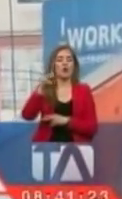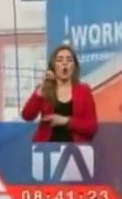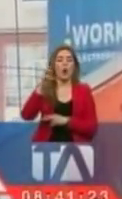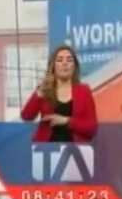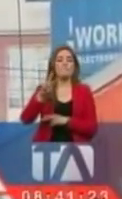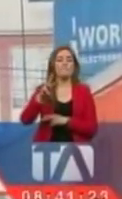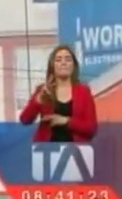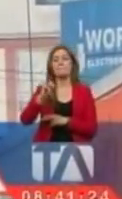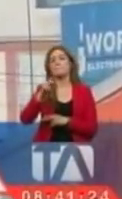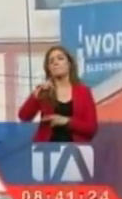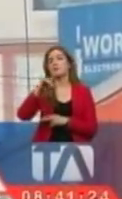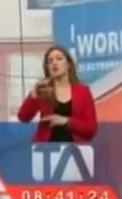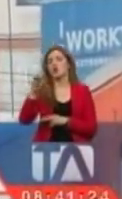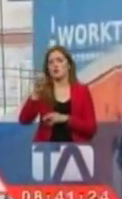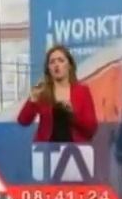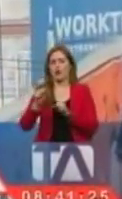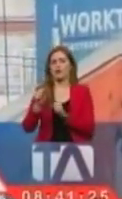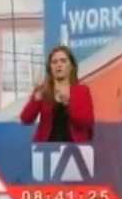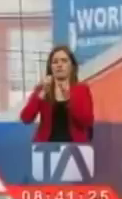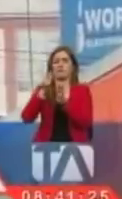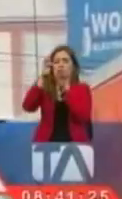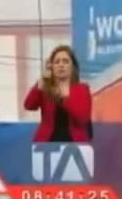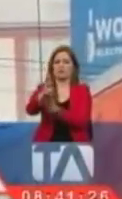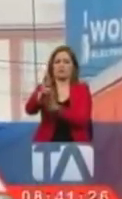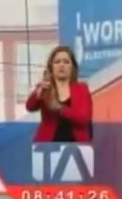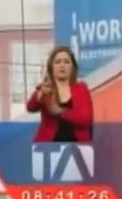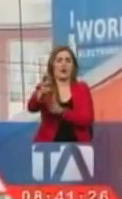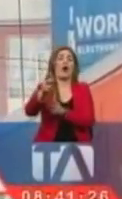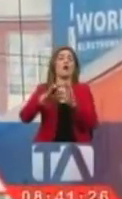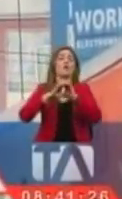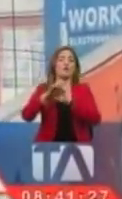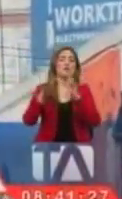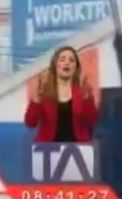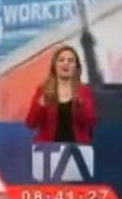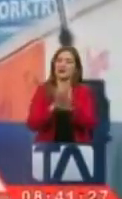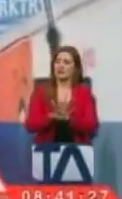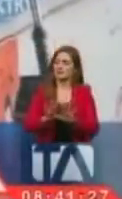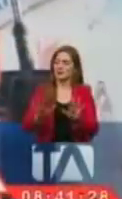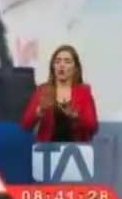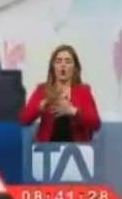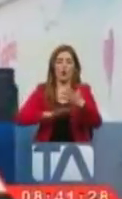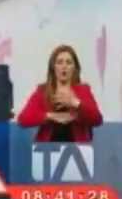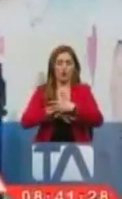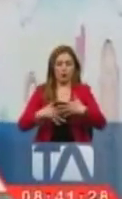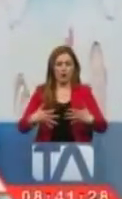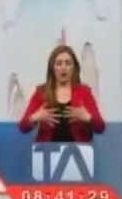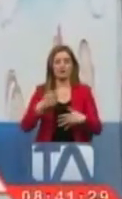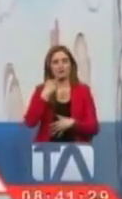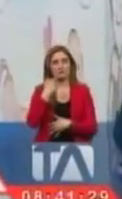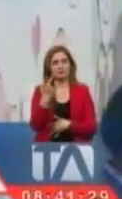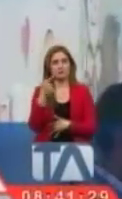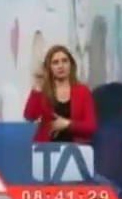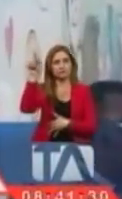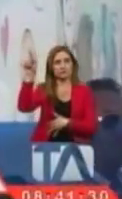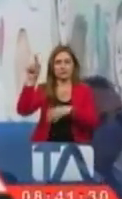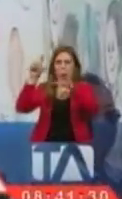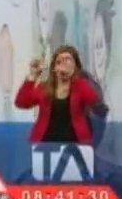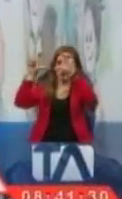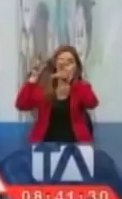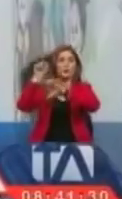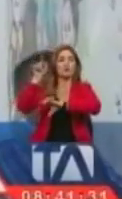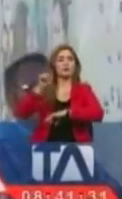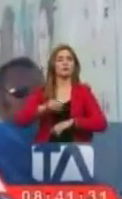preferencia de estacionamiento para el embarque de pasajeros en el horario establecido tal como se ve en la señalización vertical